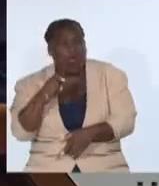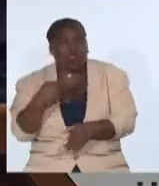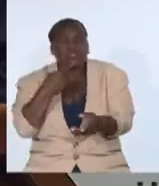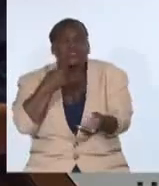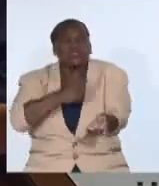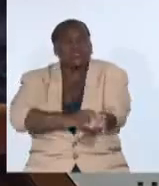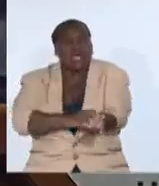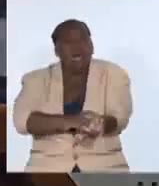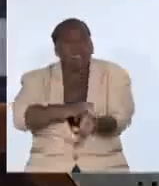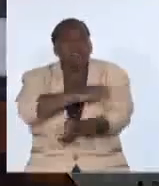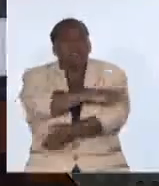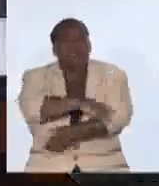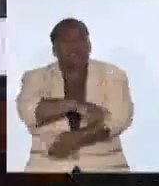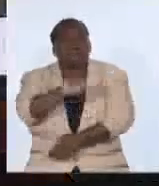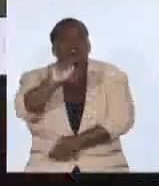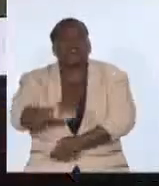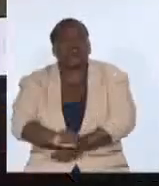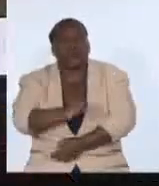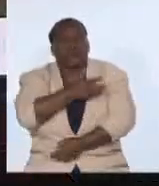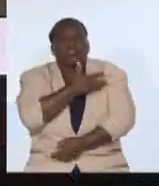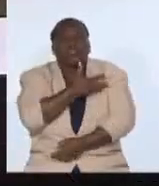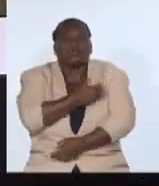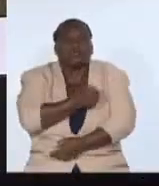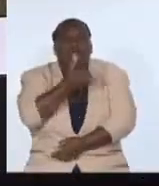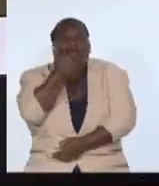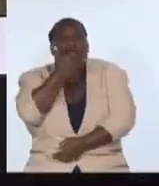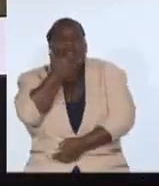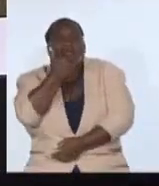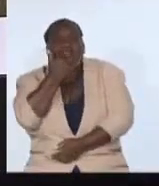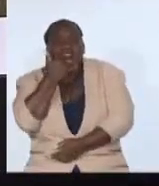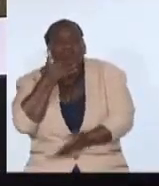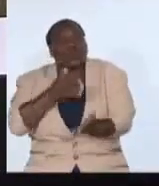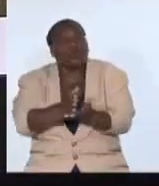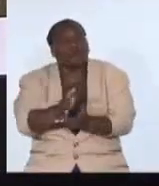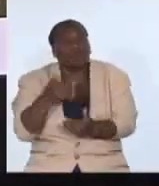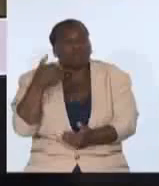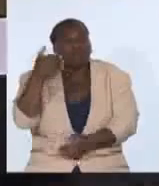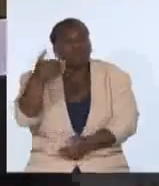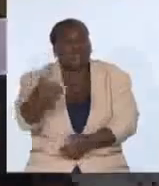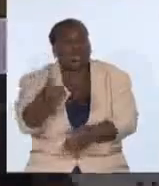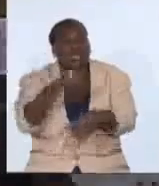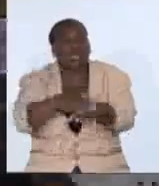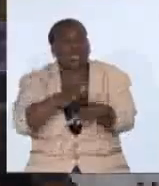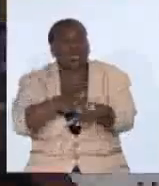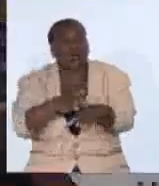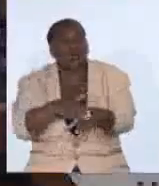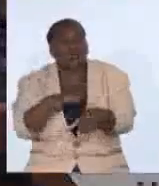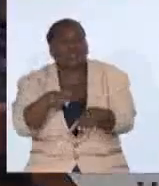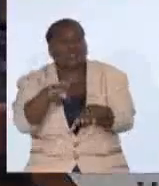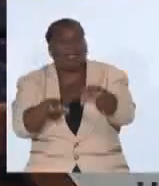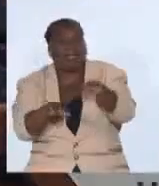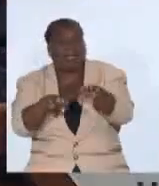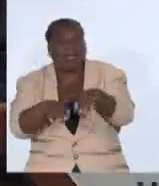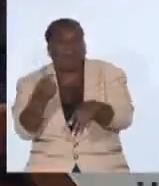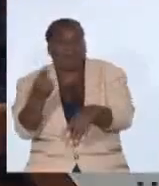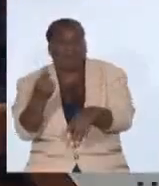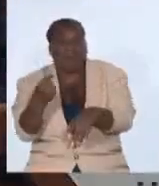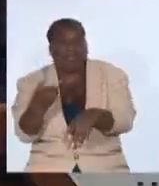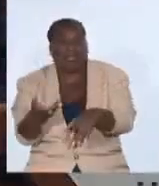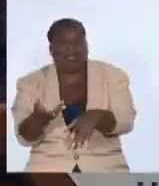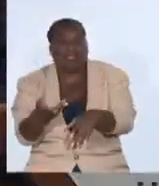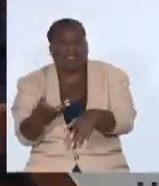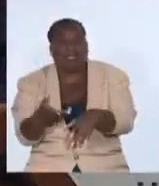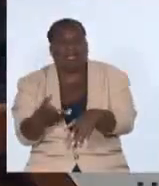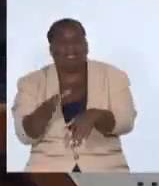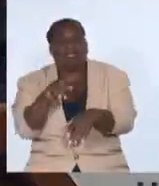Naciones del sur sufren ya y sufrirán más en lo adelante las consecuencias de los desequilibrios económicos y sociales